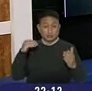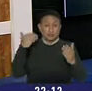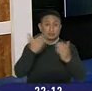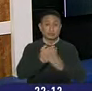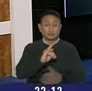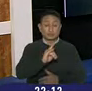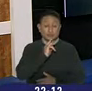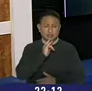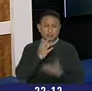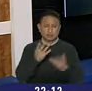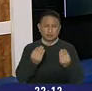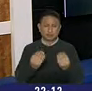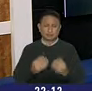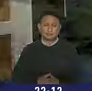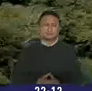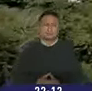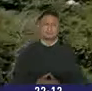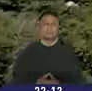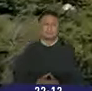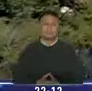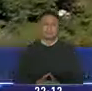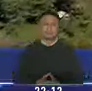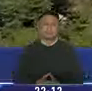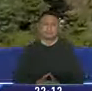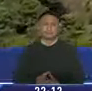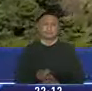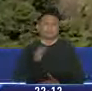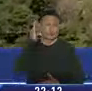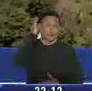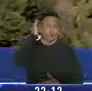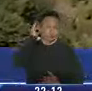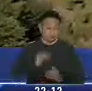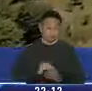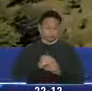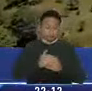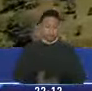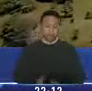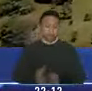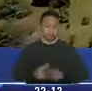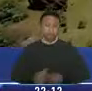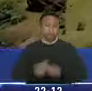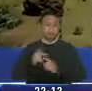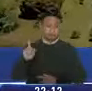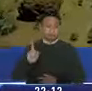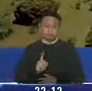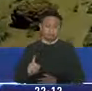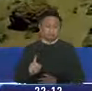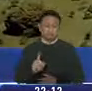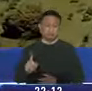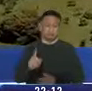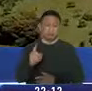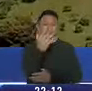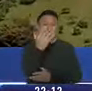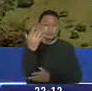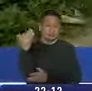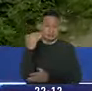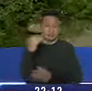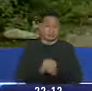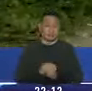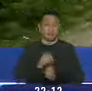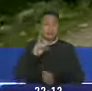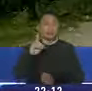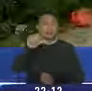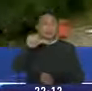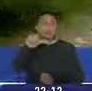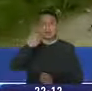sueño americano. La mujer en estado de gestación emprendió el peligroso trayecto por la selva del Darién, que se encuentra